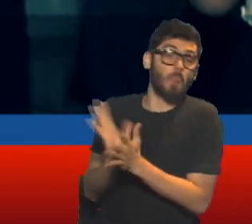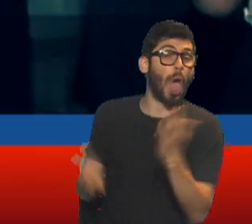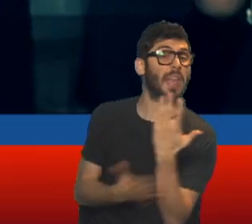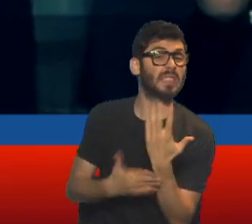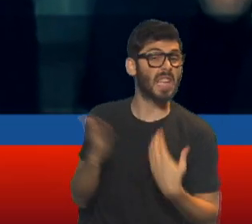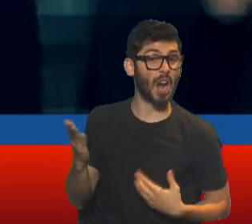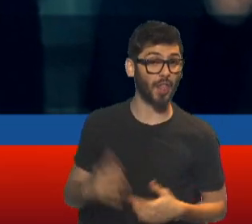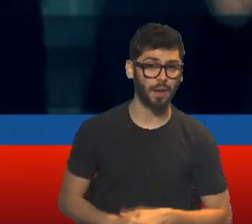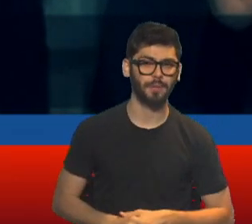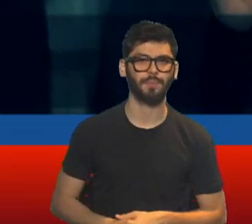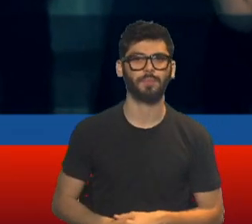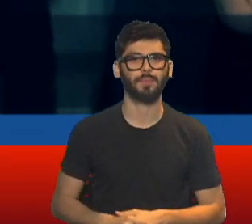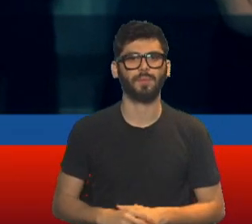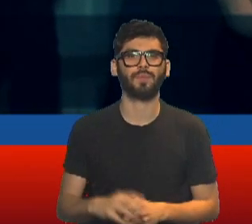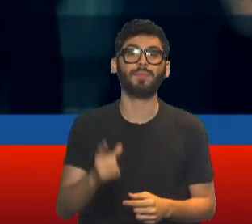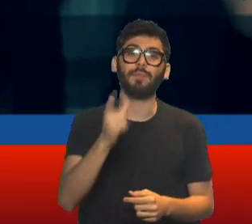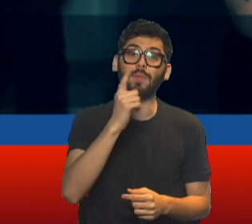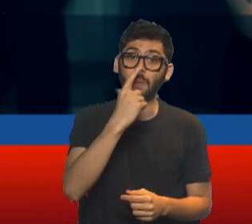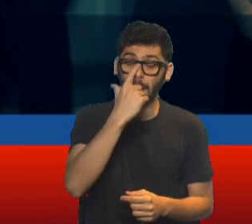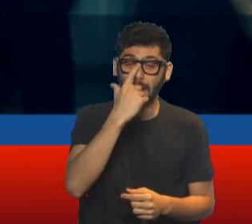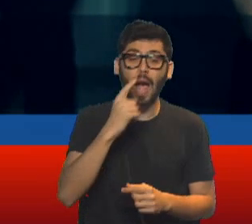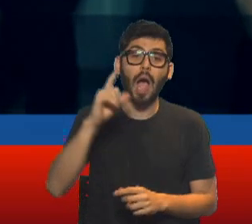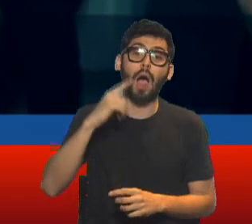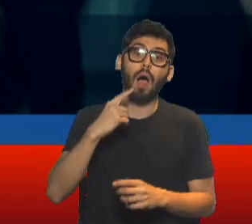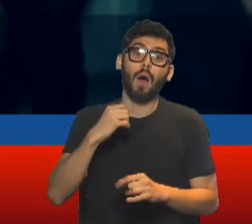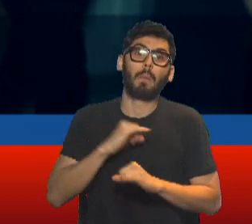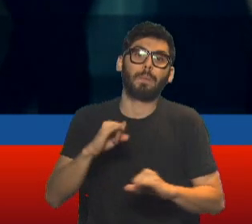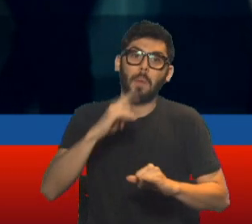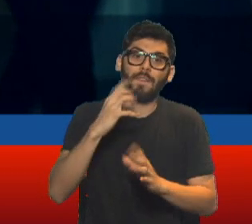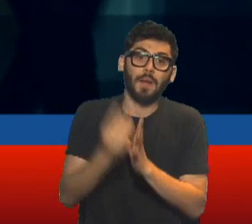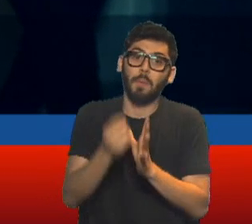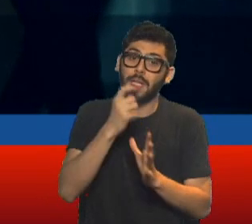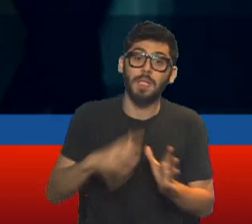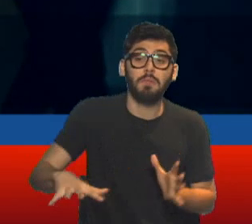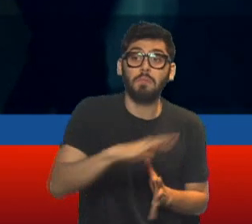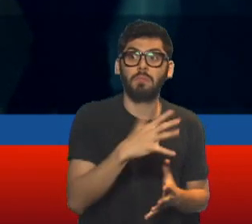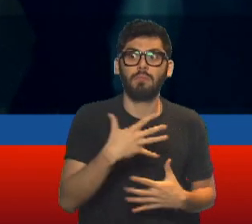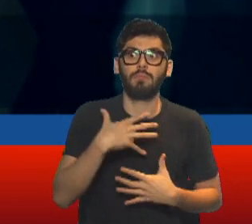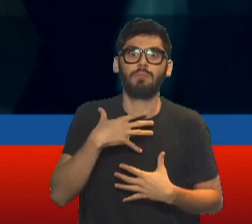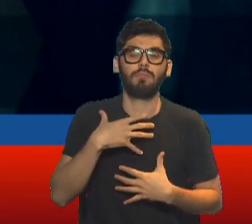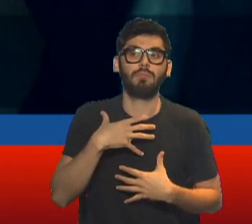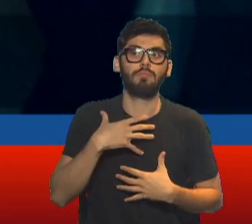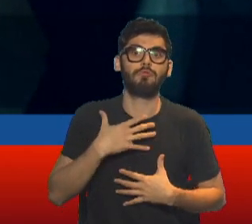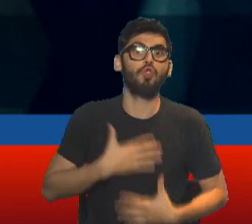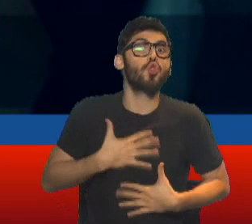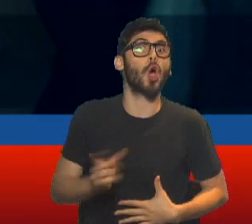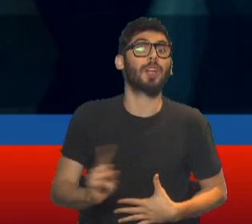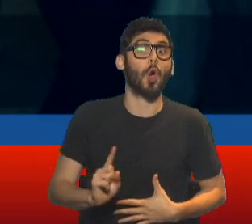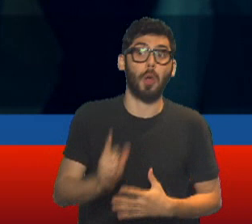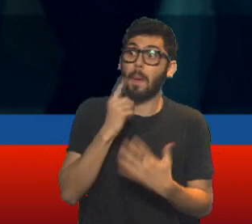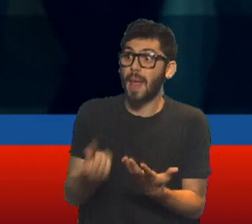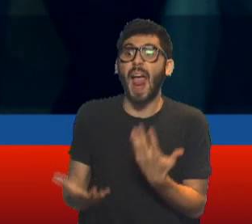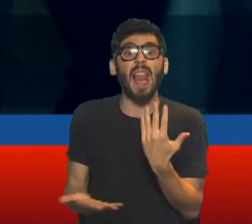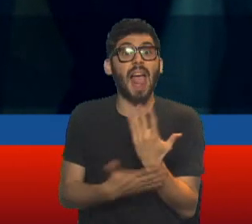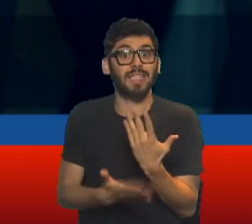que falla. Y segundo, que se trató de invisibilizar que había un descontento, obviamente, que también se canaliza por la izquierda, porque